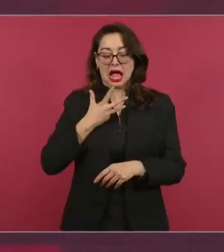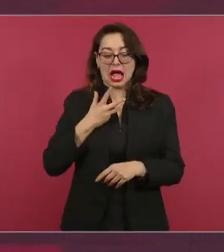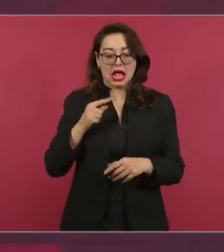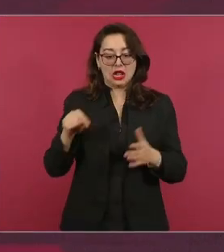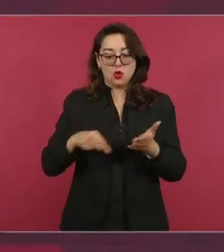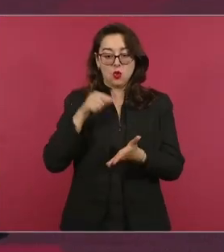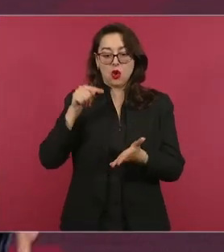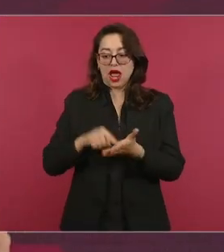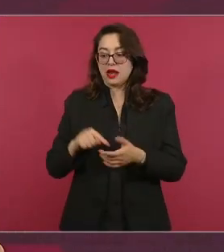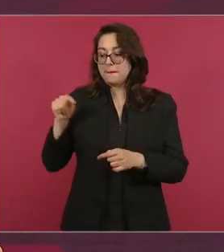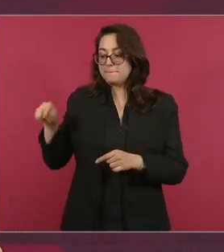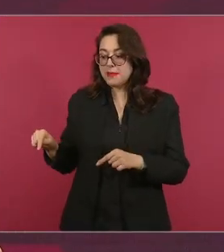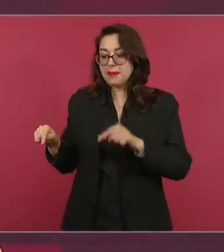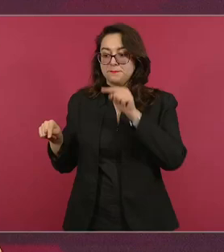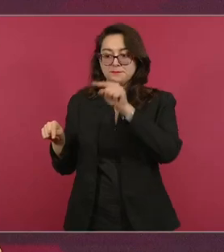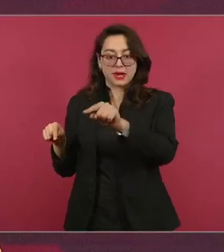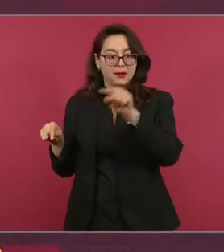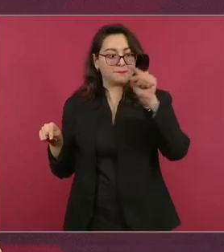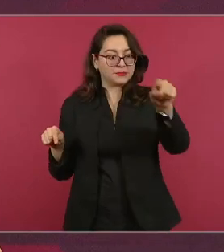depósitos,